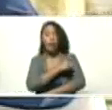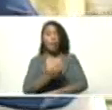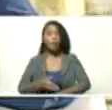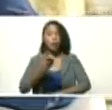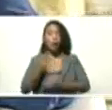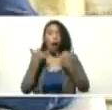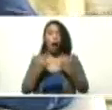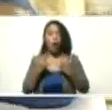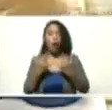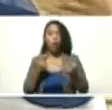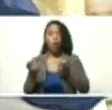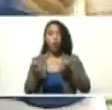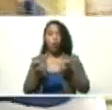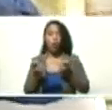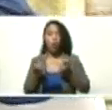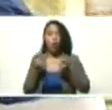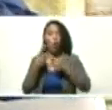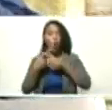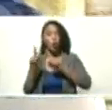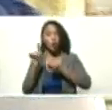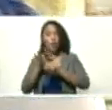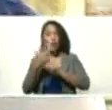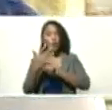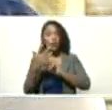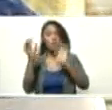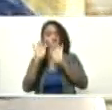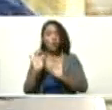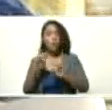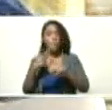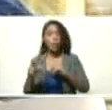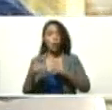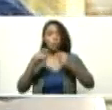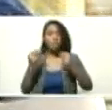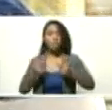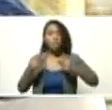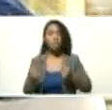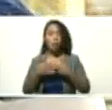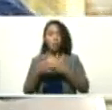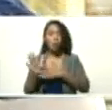estamos manejando la situación de otra manera, pero ya se ha reactivado el Poliedro.